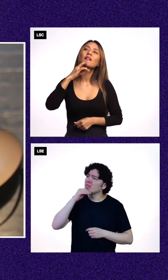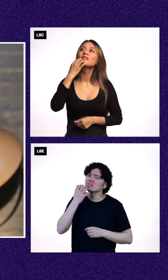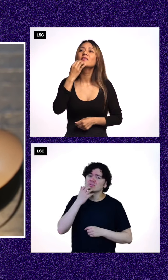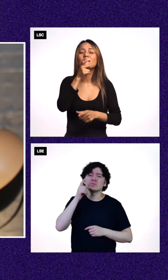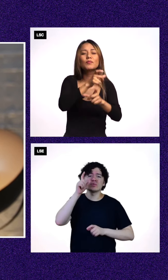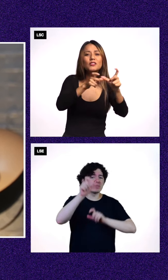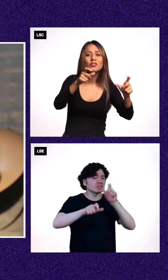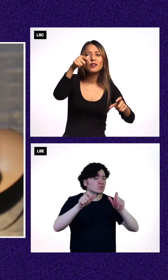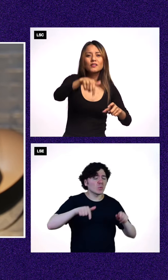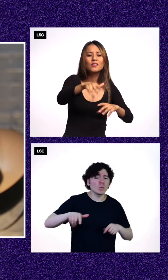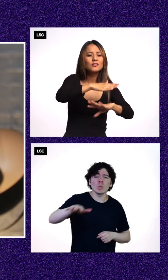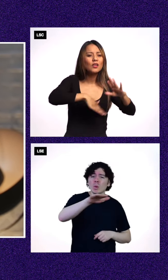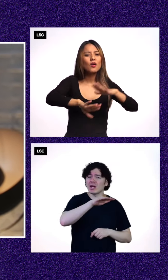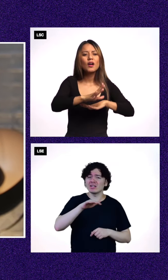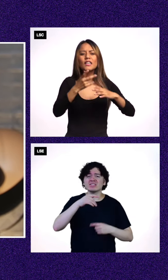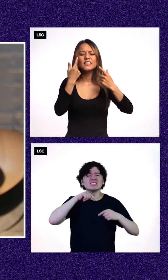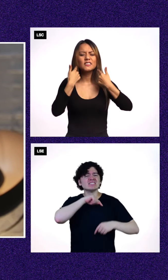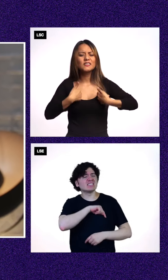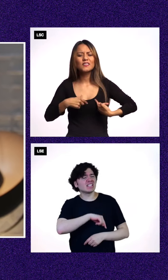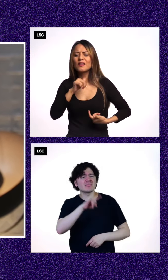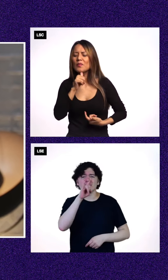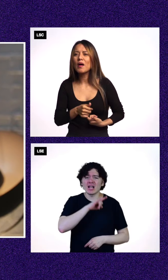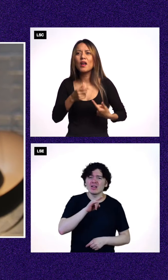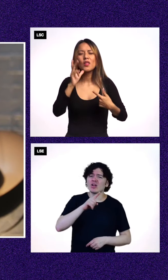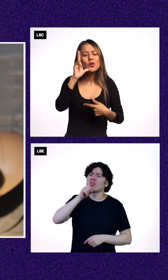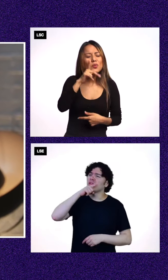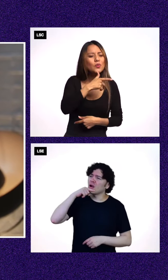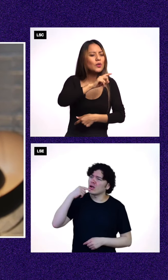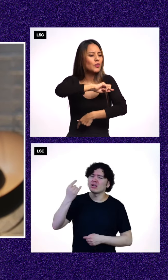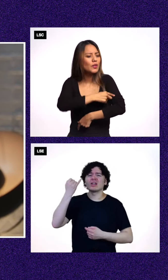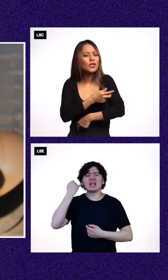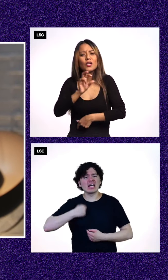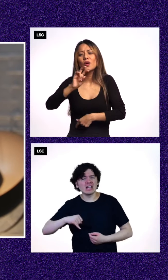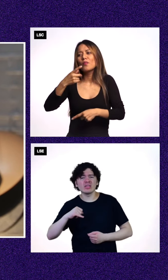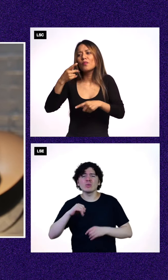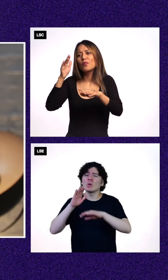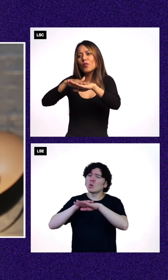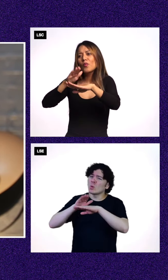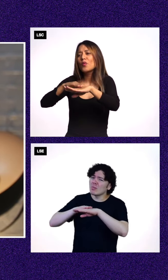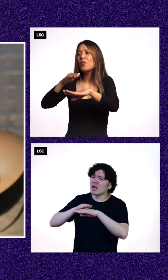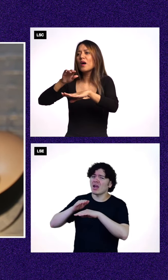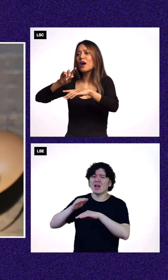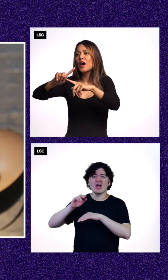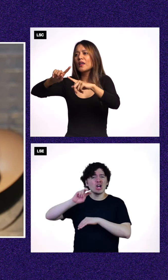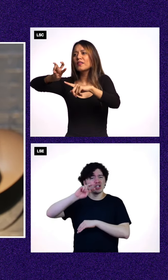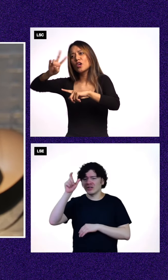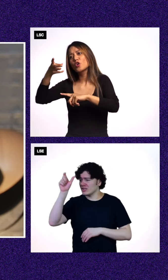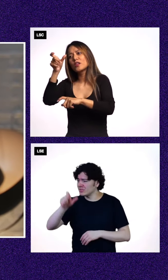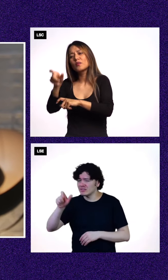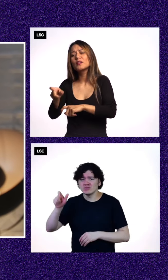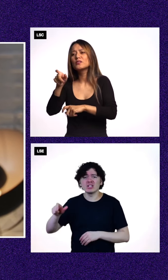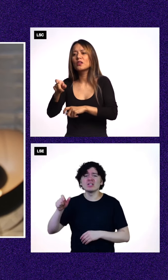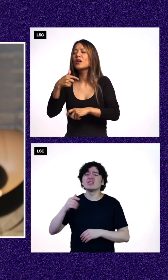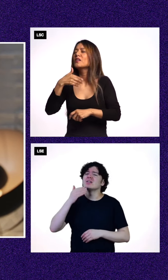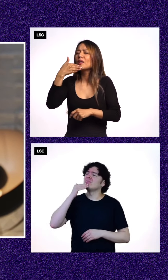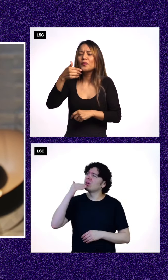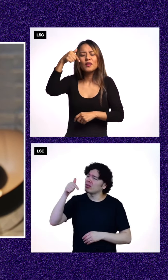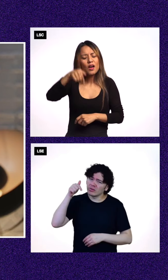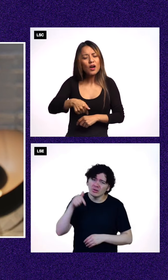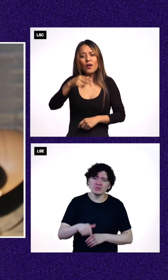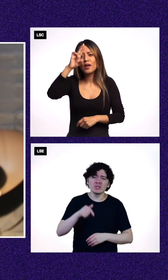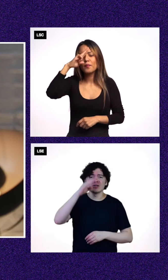desanimado o está herido, quizás por las palabras o acciones de otras personas, yo te pido, Padre, Te pido